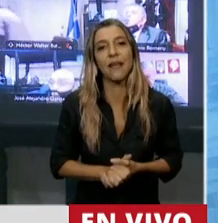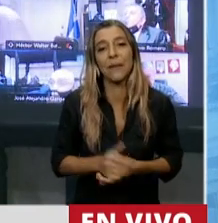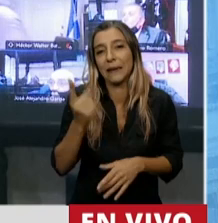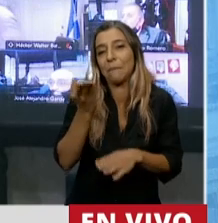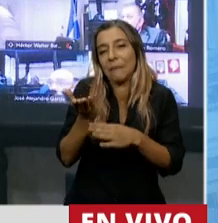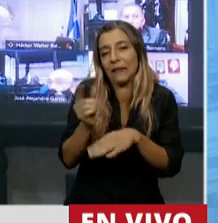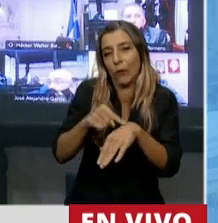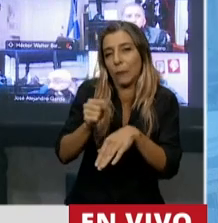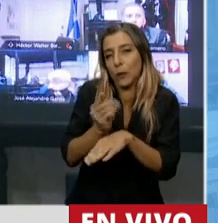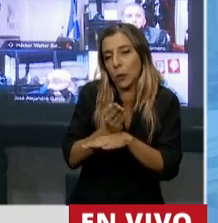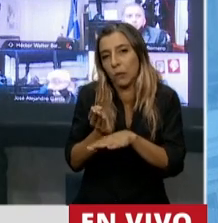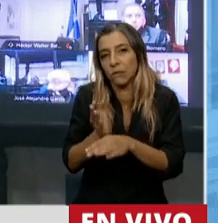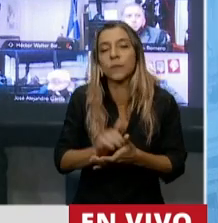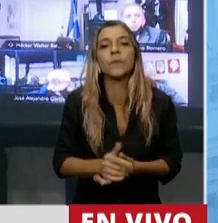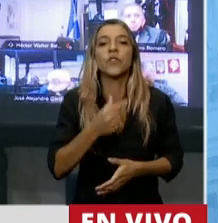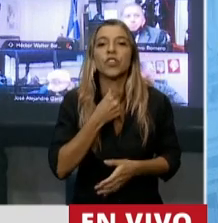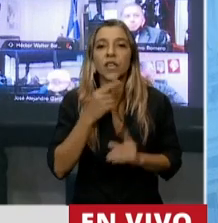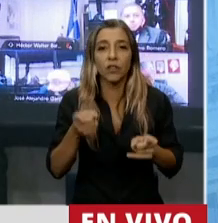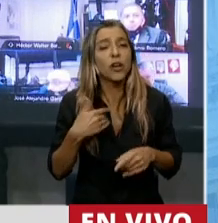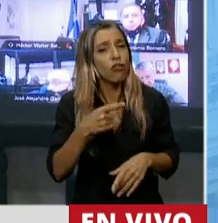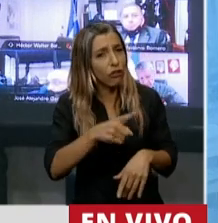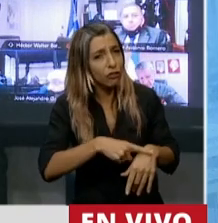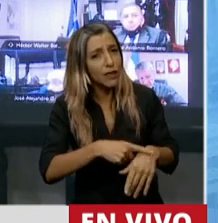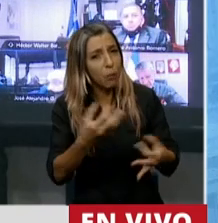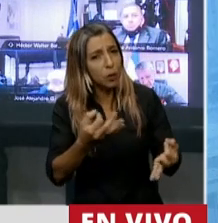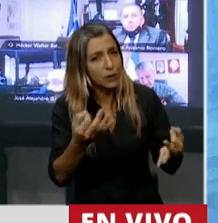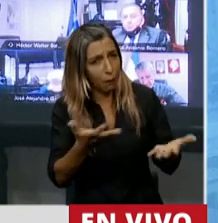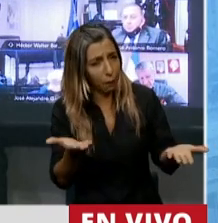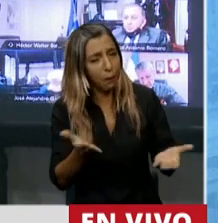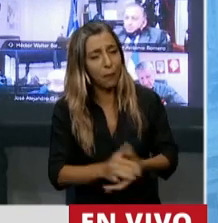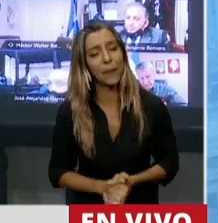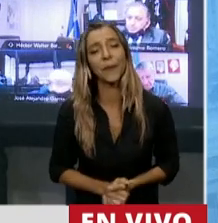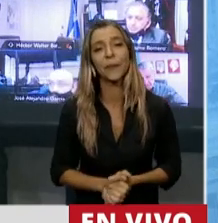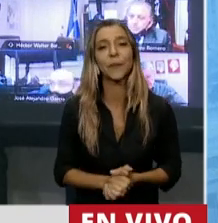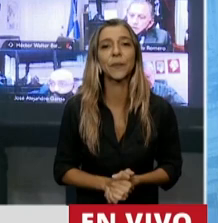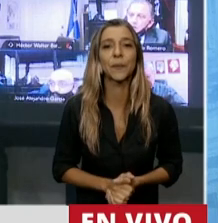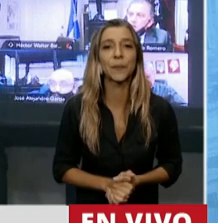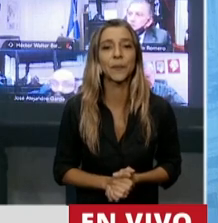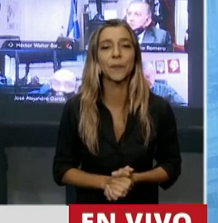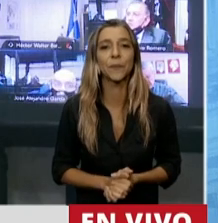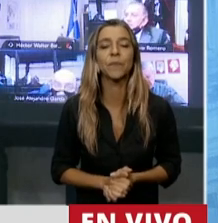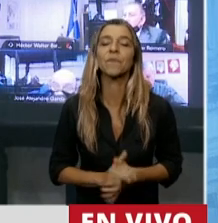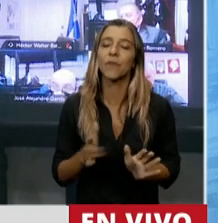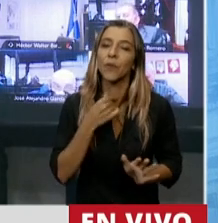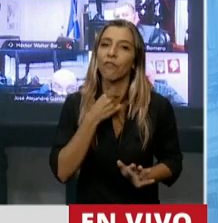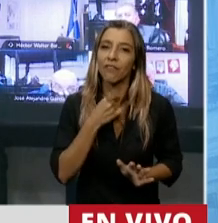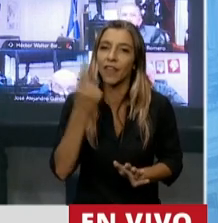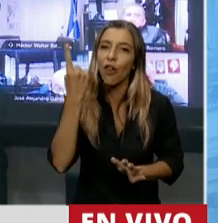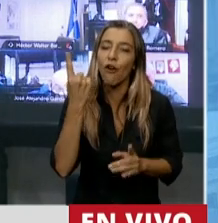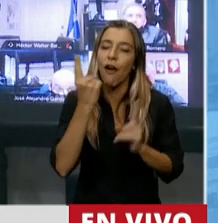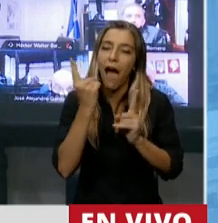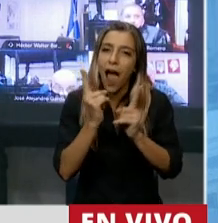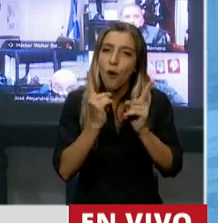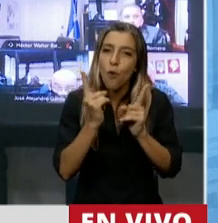presidente. Quiero detenerme un segundo. Todavía está en tiempo, diputado Grosso. Perdón. Quiero detener un segundo en algunas